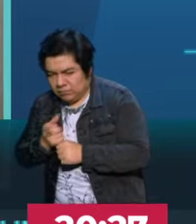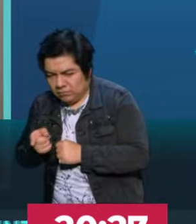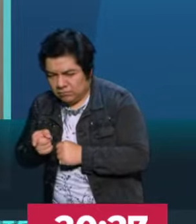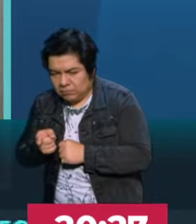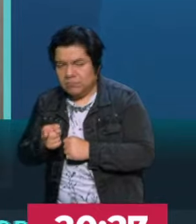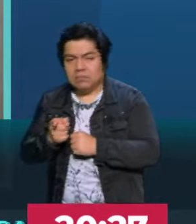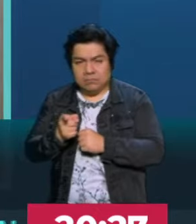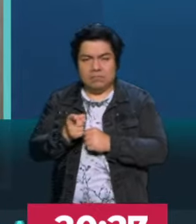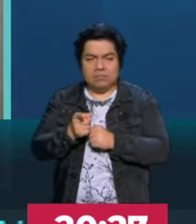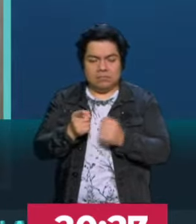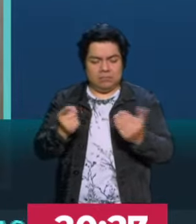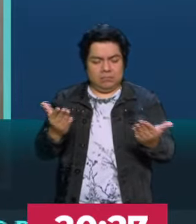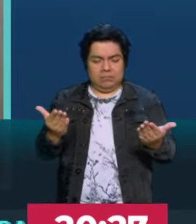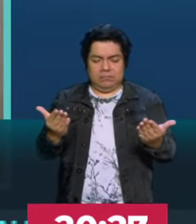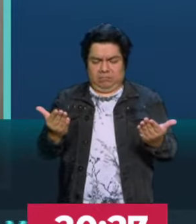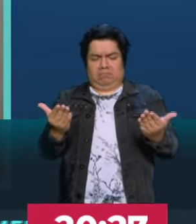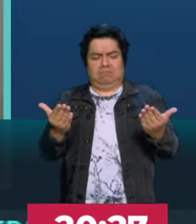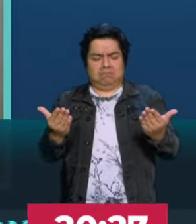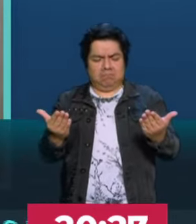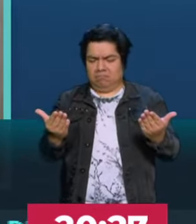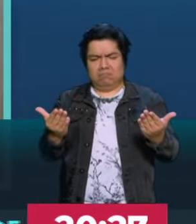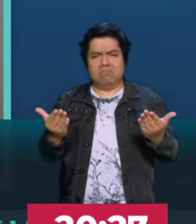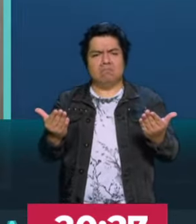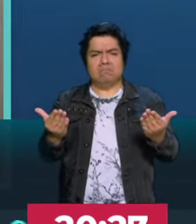aquellas cifras que no cuadraban entre